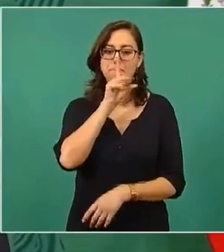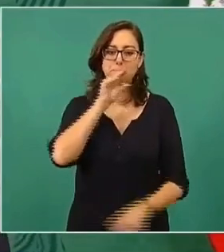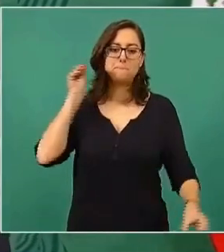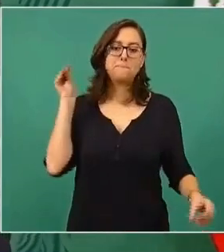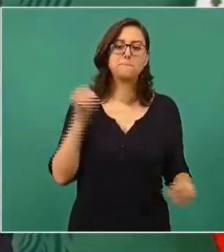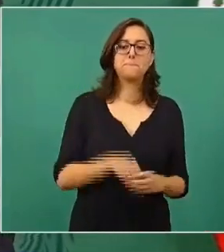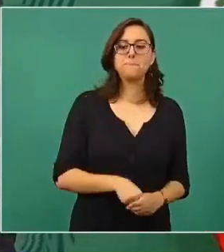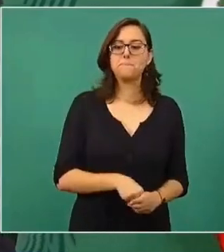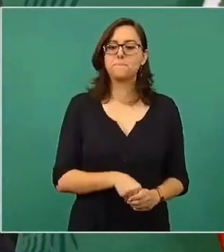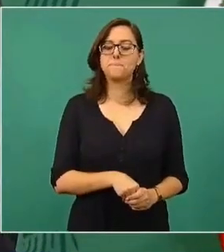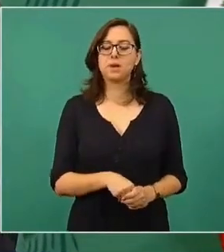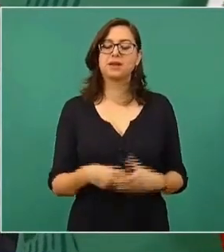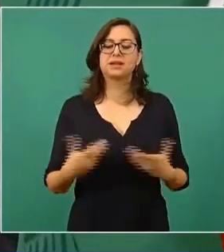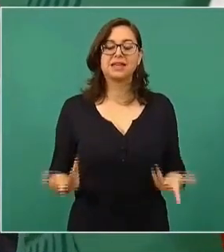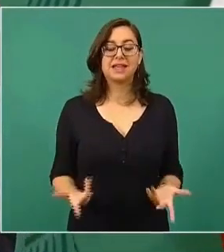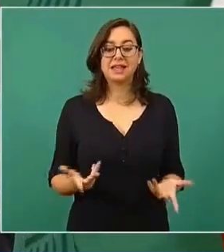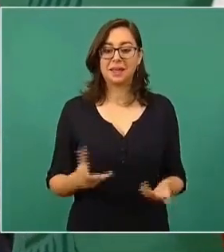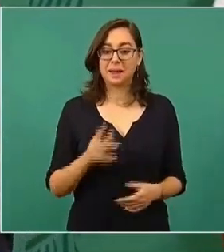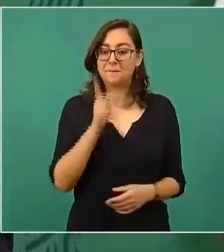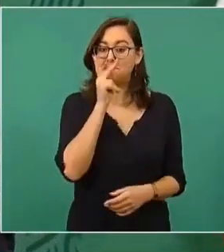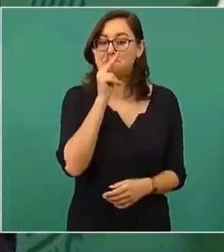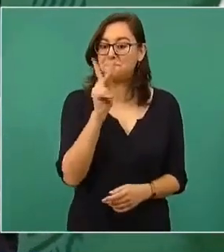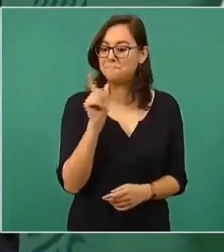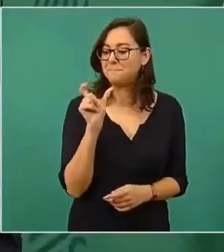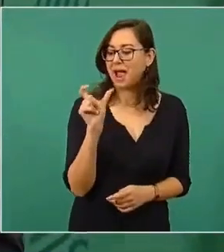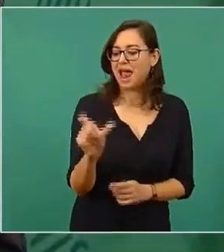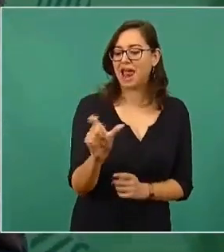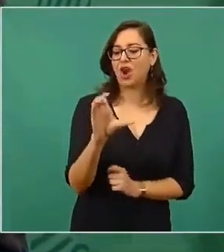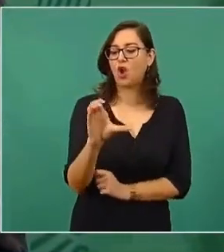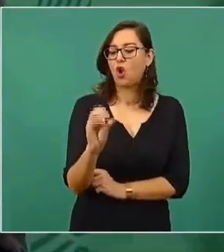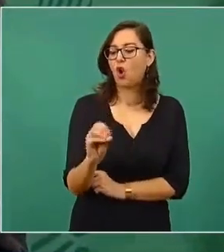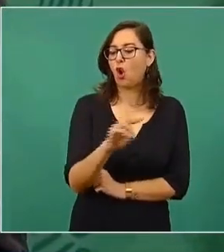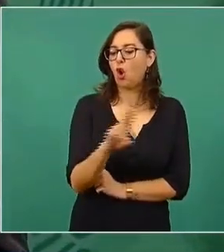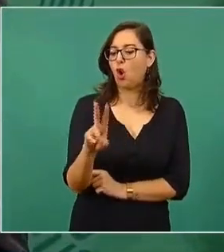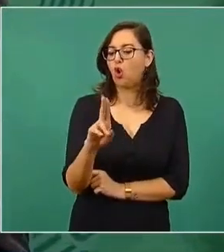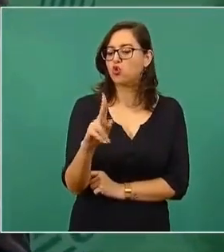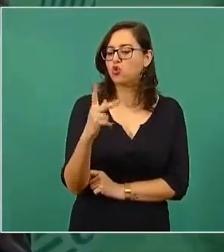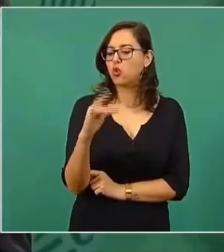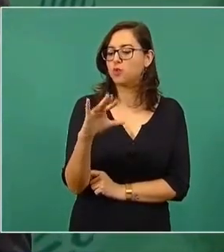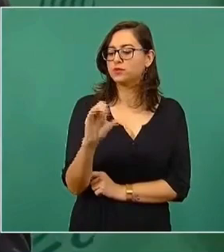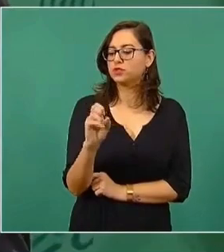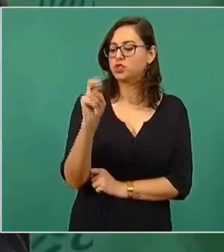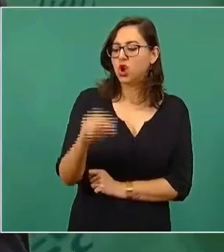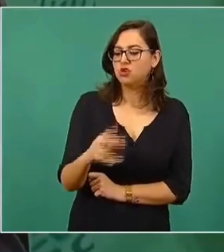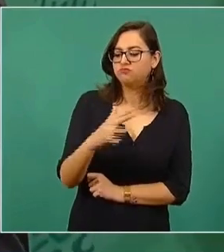no usaban ni siquiera la palabra, no estaba en el discurso.